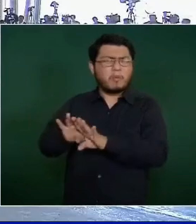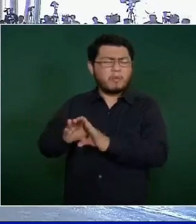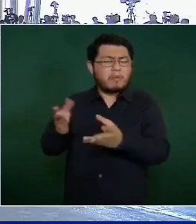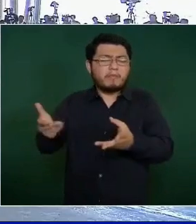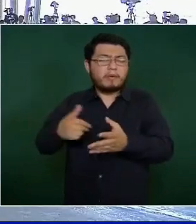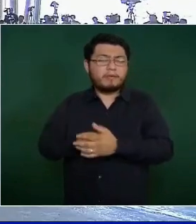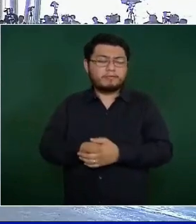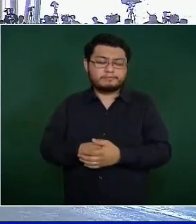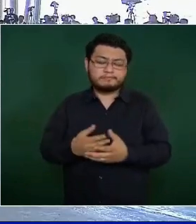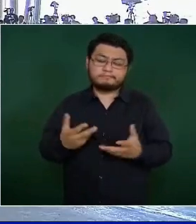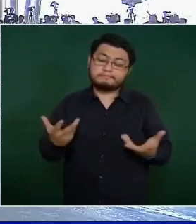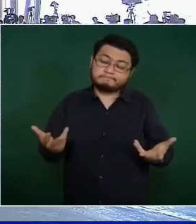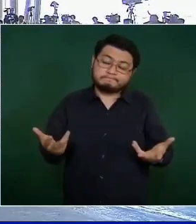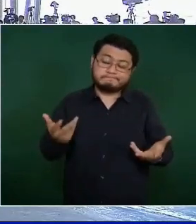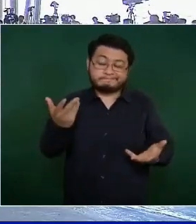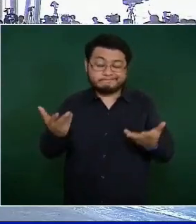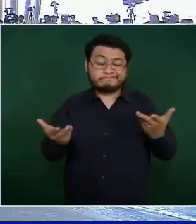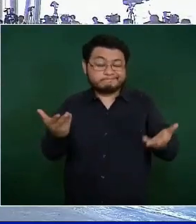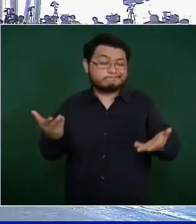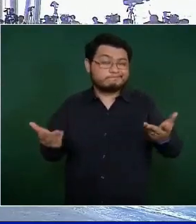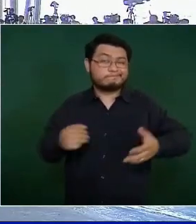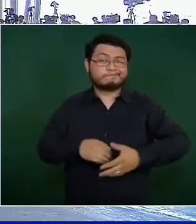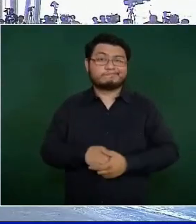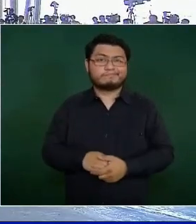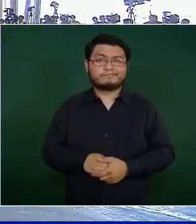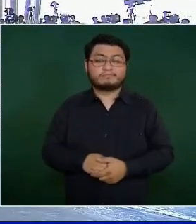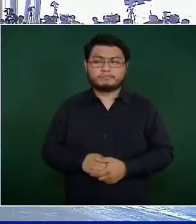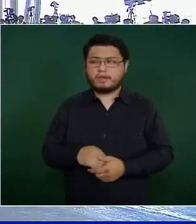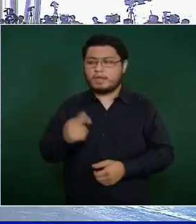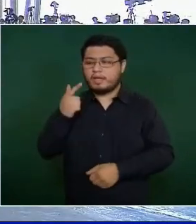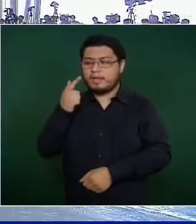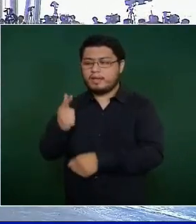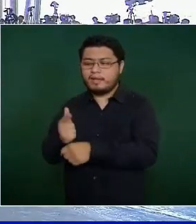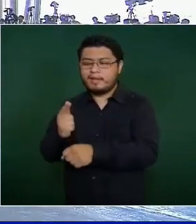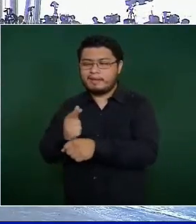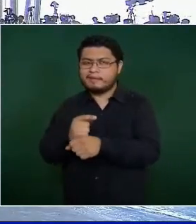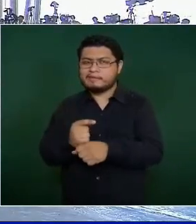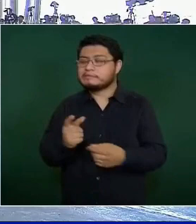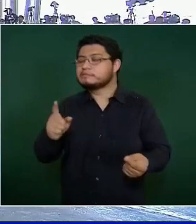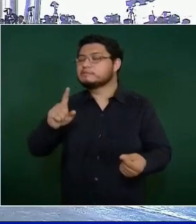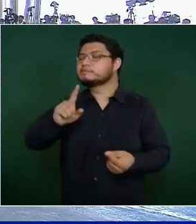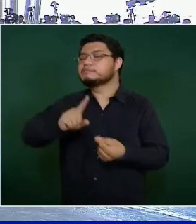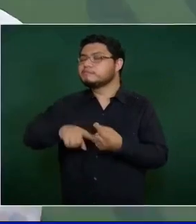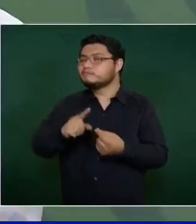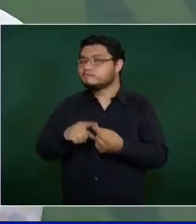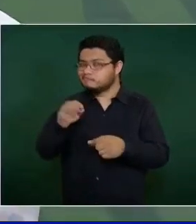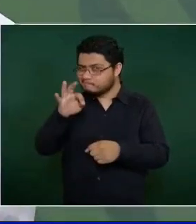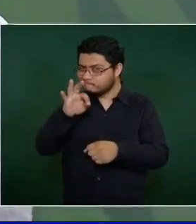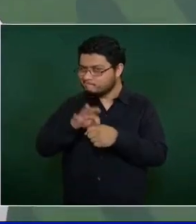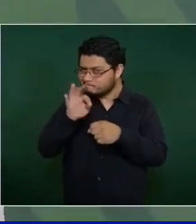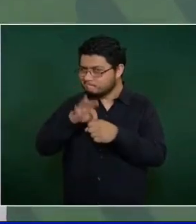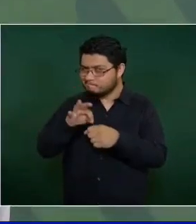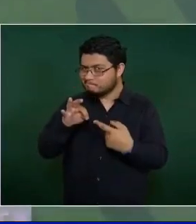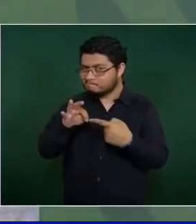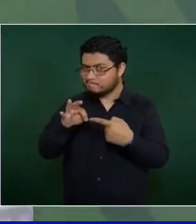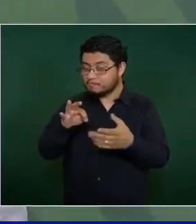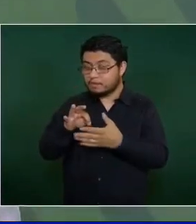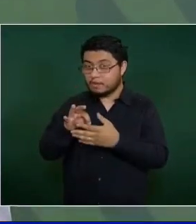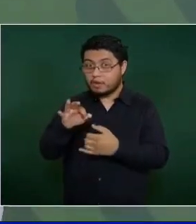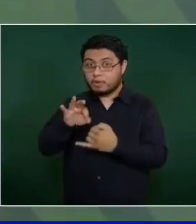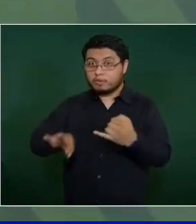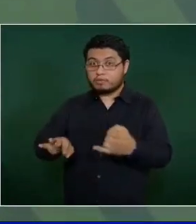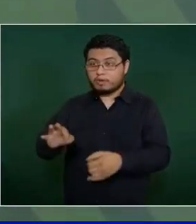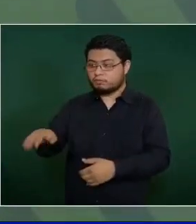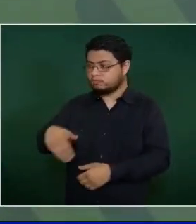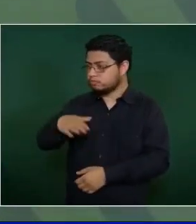como se va marcando quién participa, al final no aparecen las